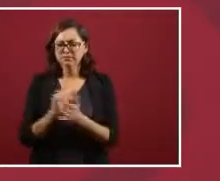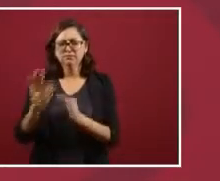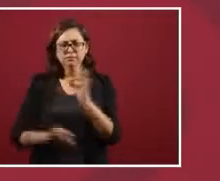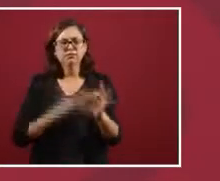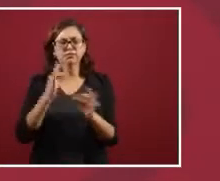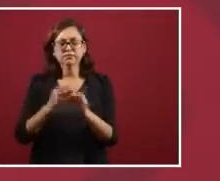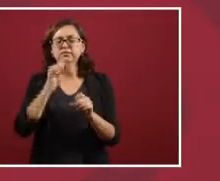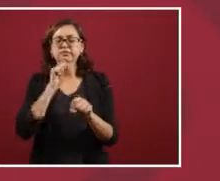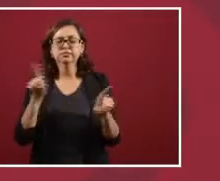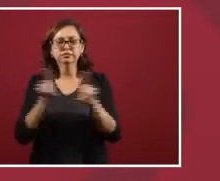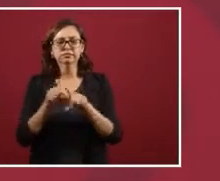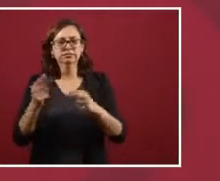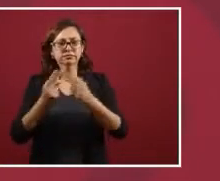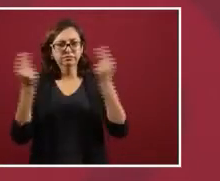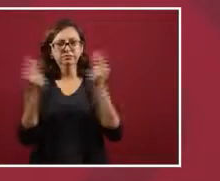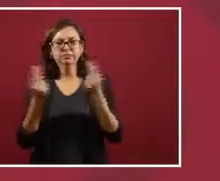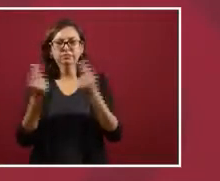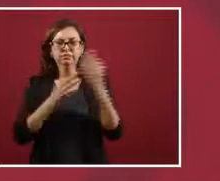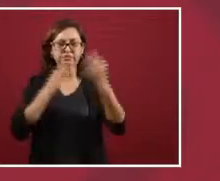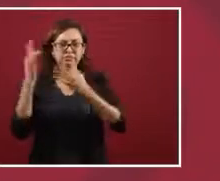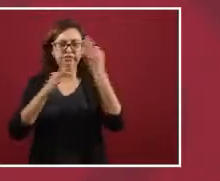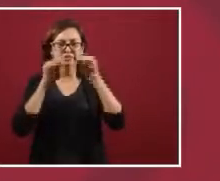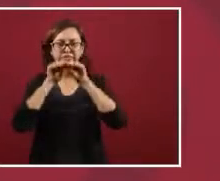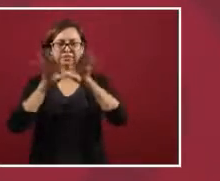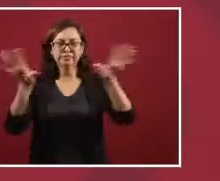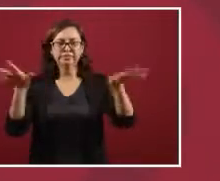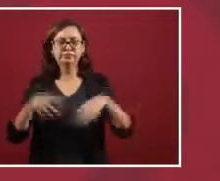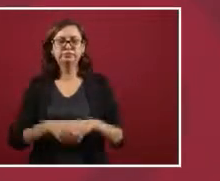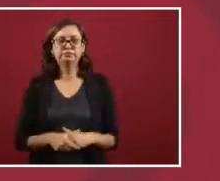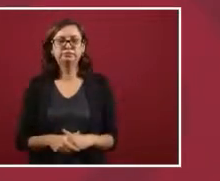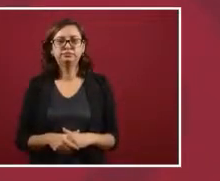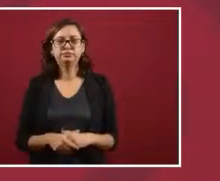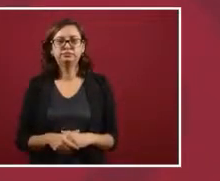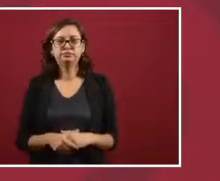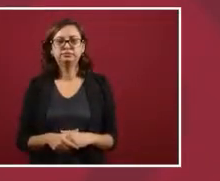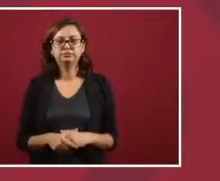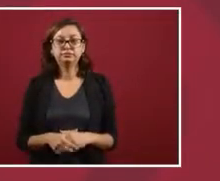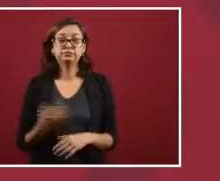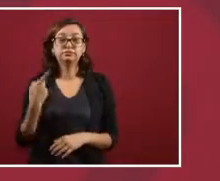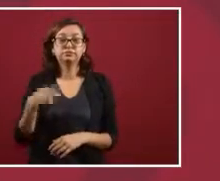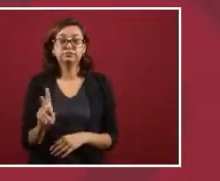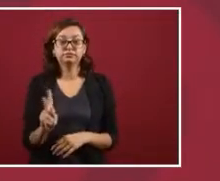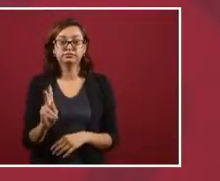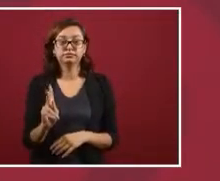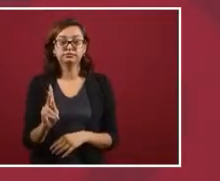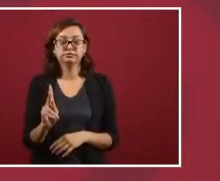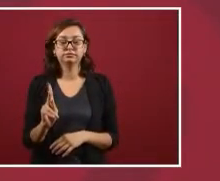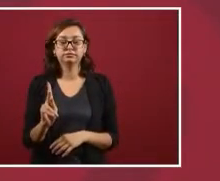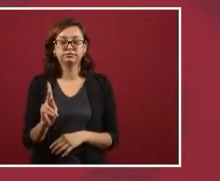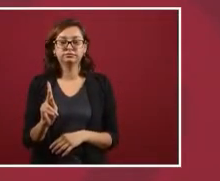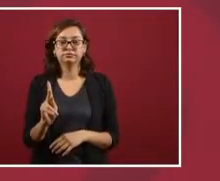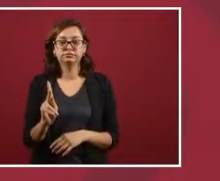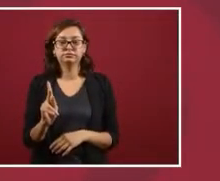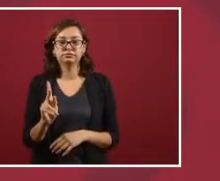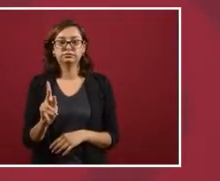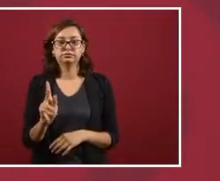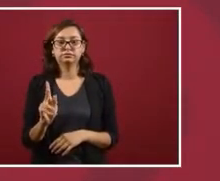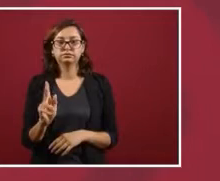necesario. O sea, nada más que